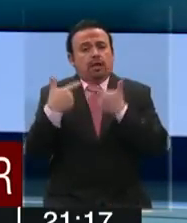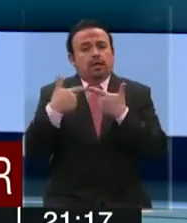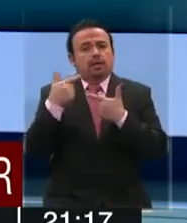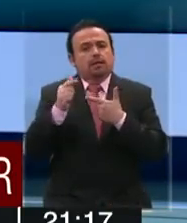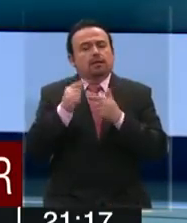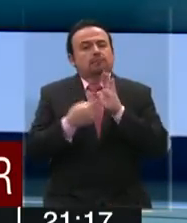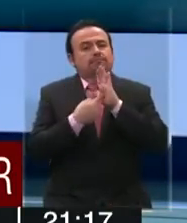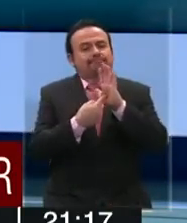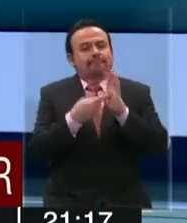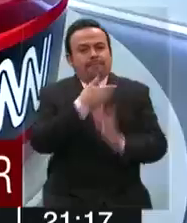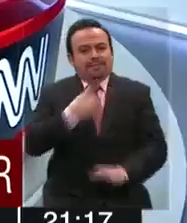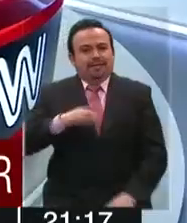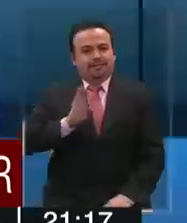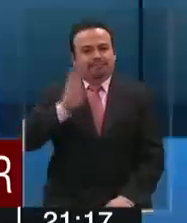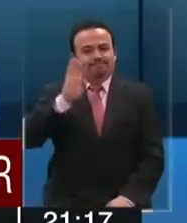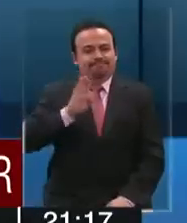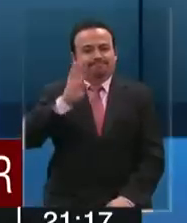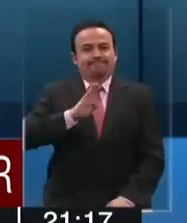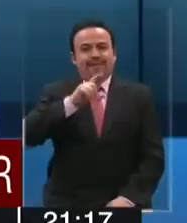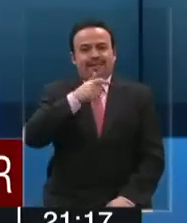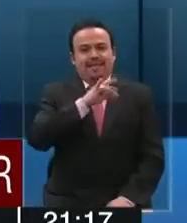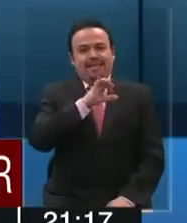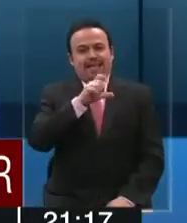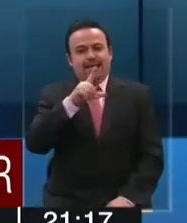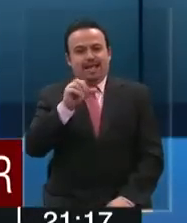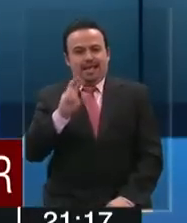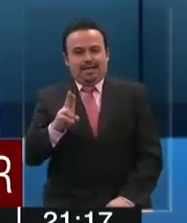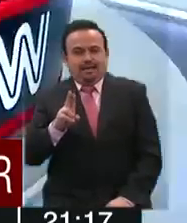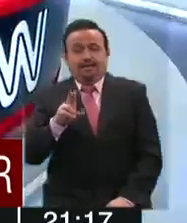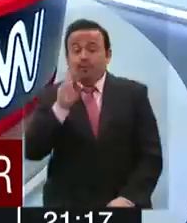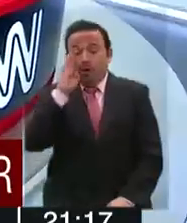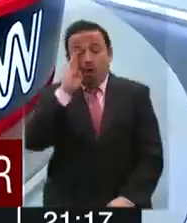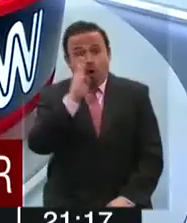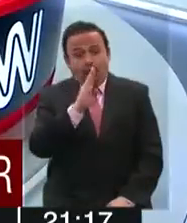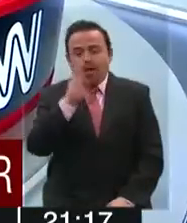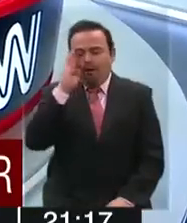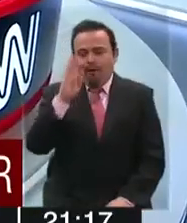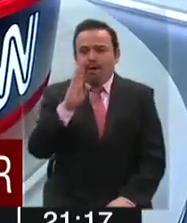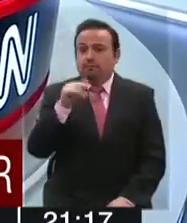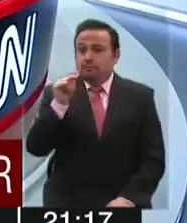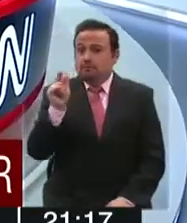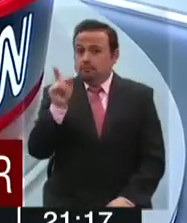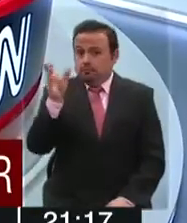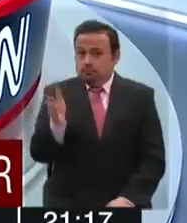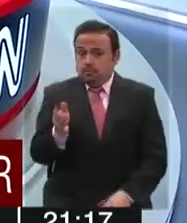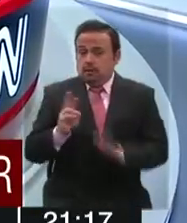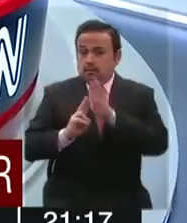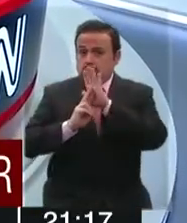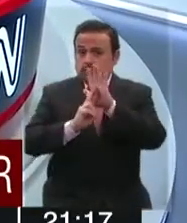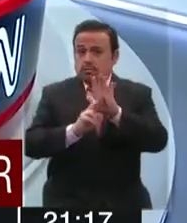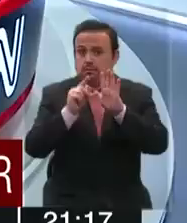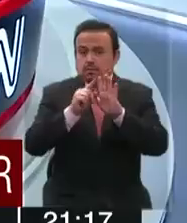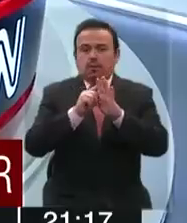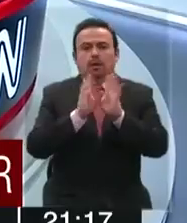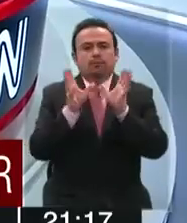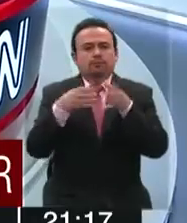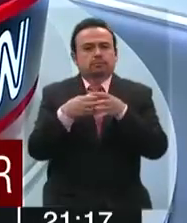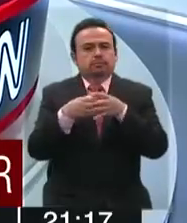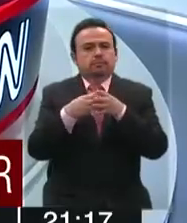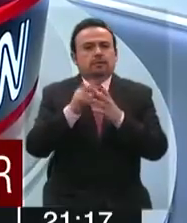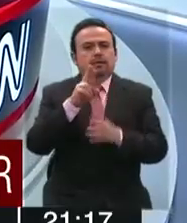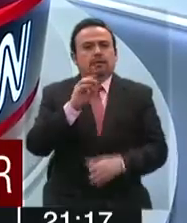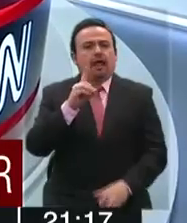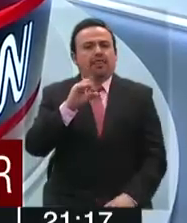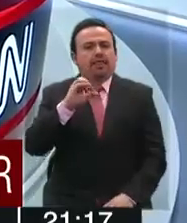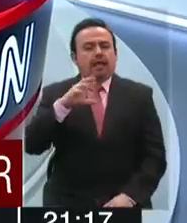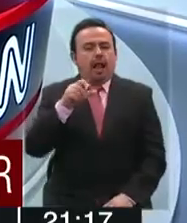Guille cómo estás Buenas noches Hola decíamos que es El Vocero de el partido radical sobre la candidatura de Alejandro